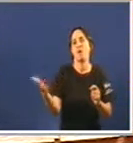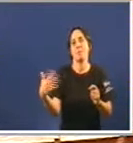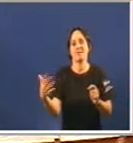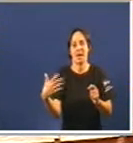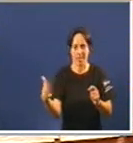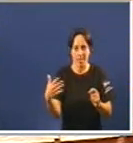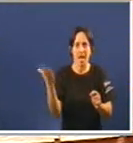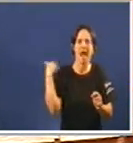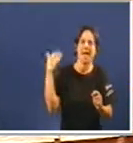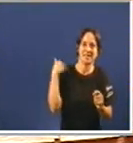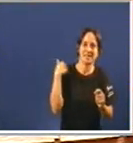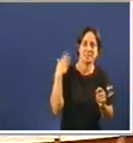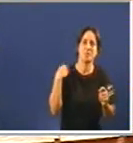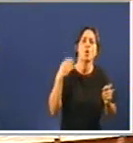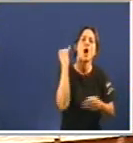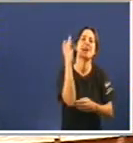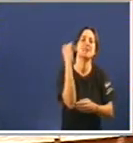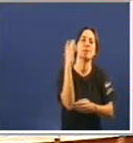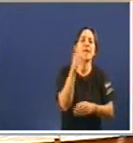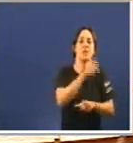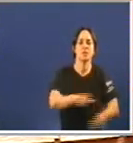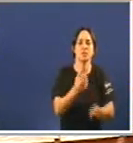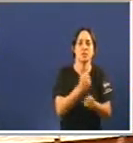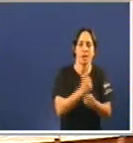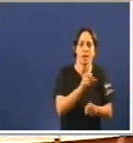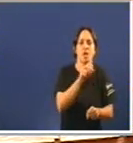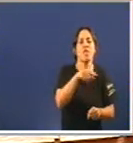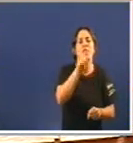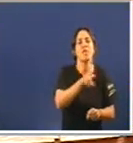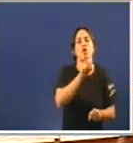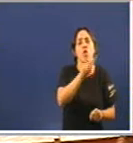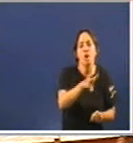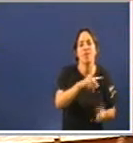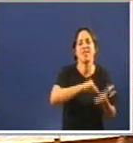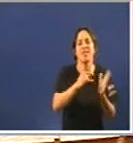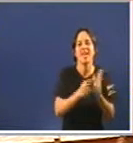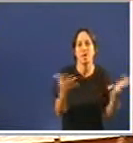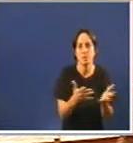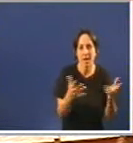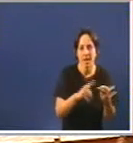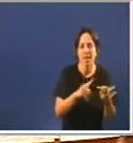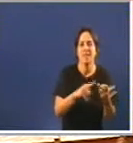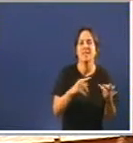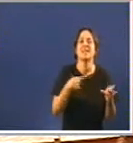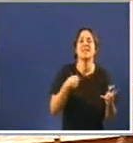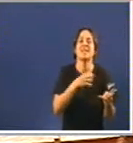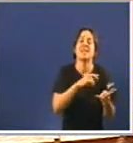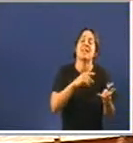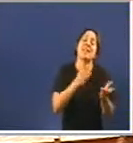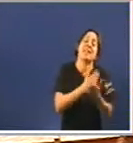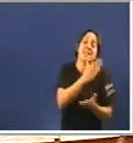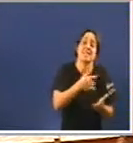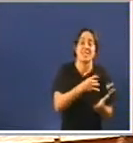trasladaron no seu momento a Asamblea de Traballadores do 112, a Asociación Galega de Técnicos de Emerxencias, a Mesa Intersindical de Bombeiros,